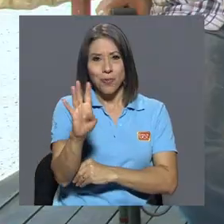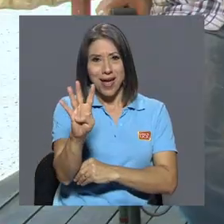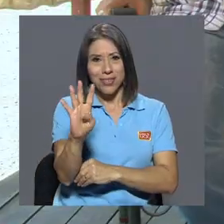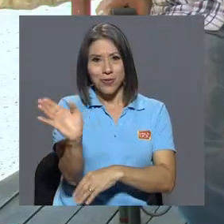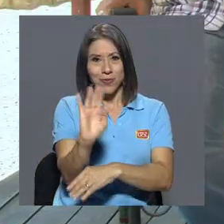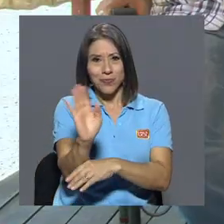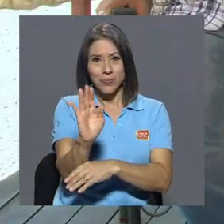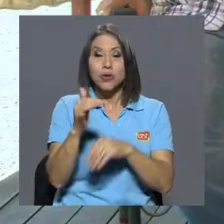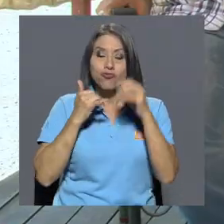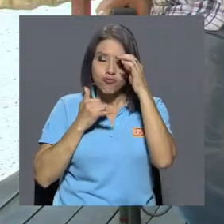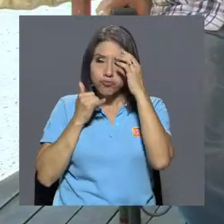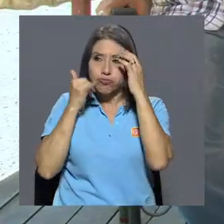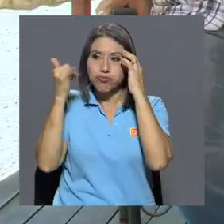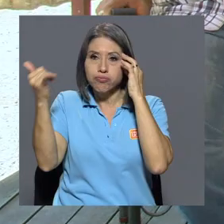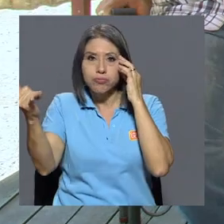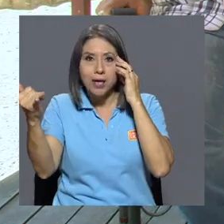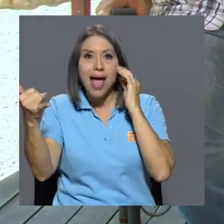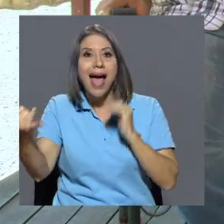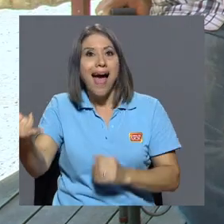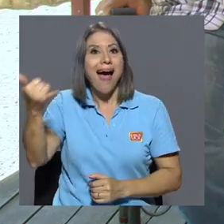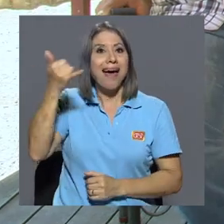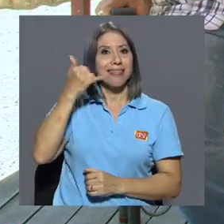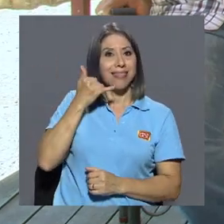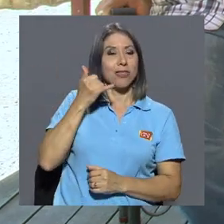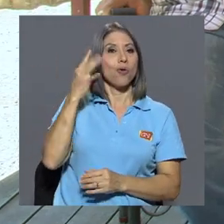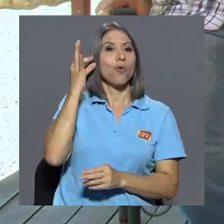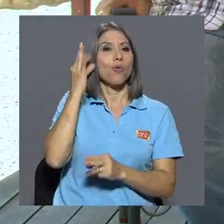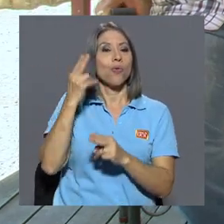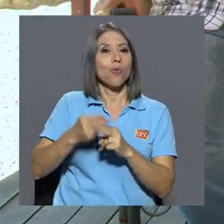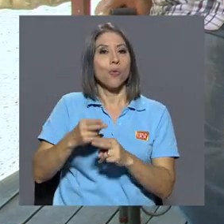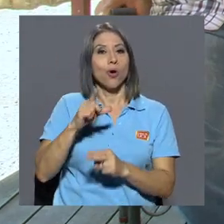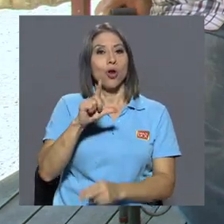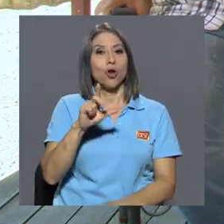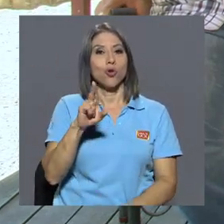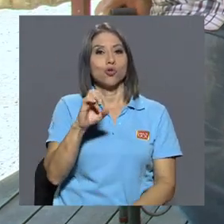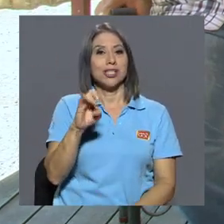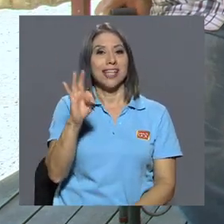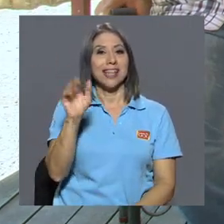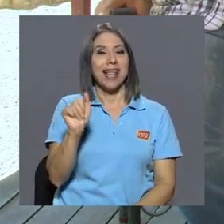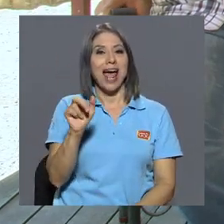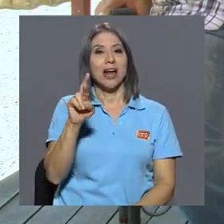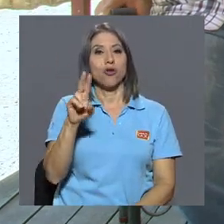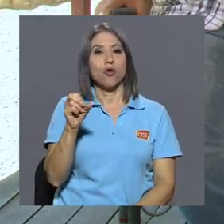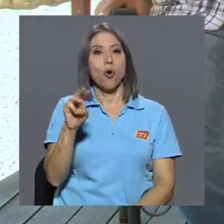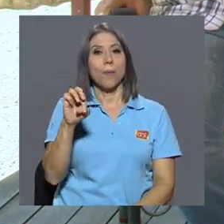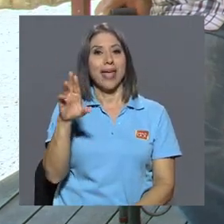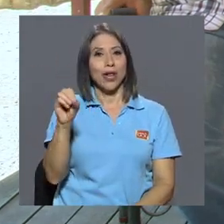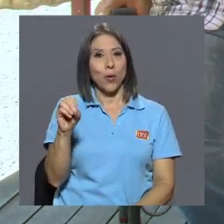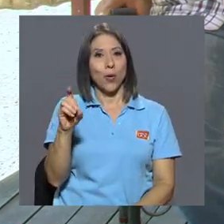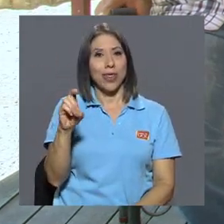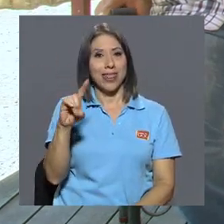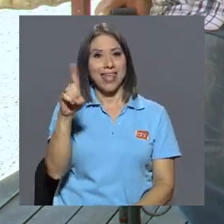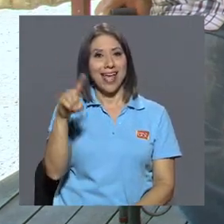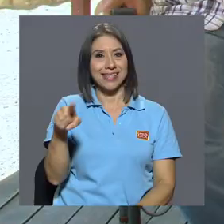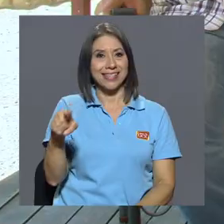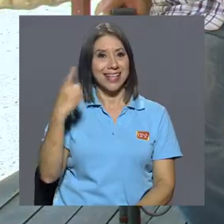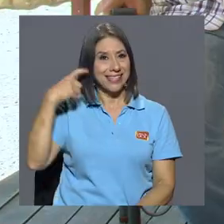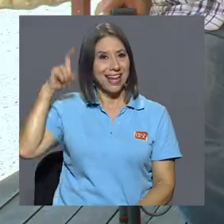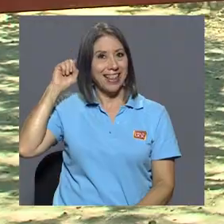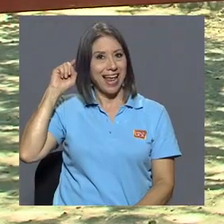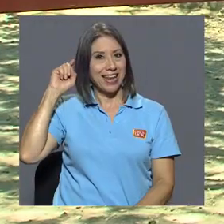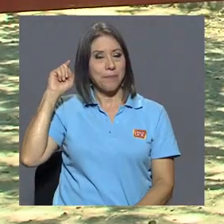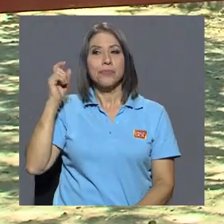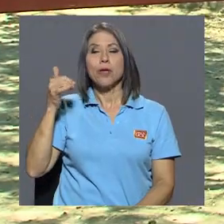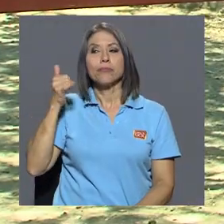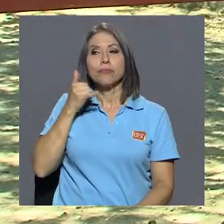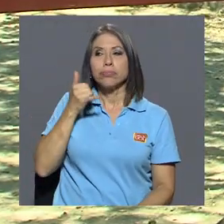Me atendió Lucita Romero. Era la secretaria, Romero Díaz. Y me dice,